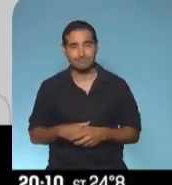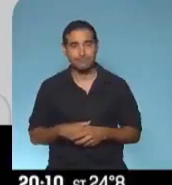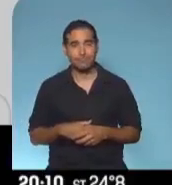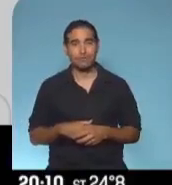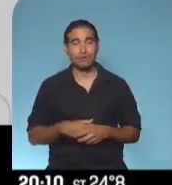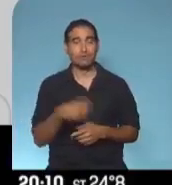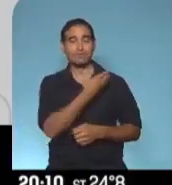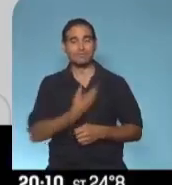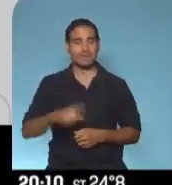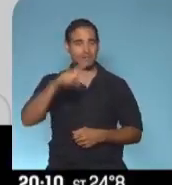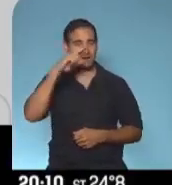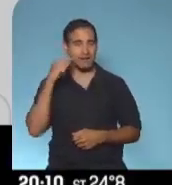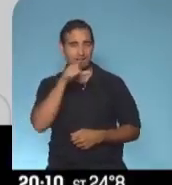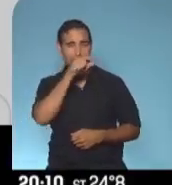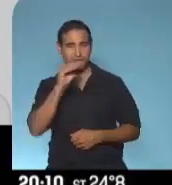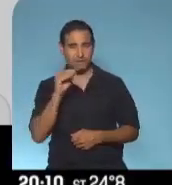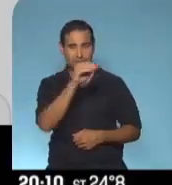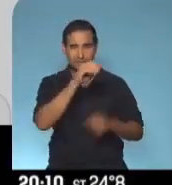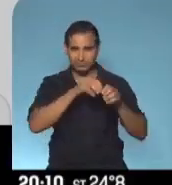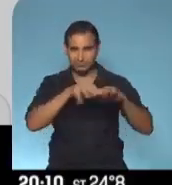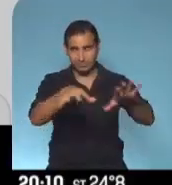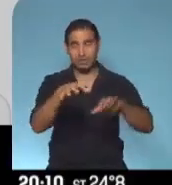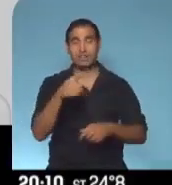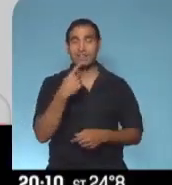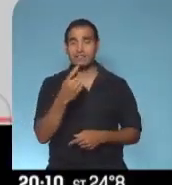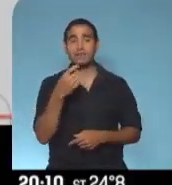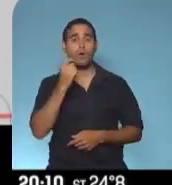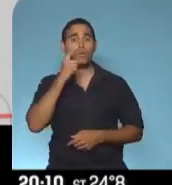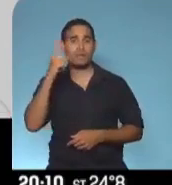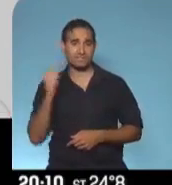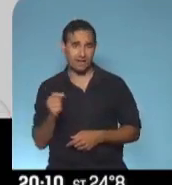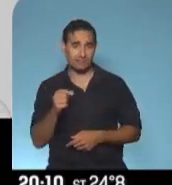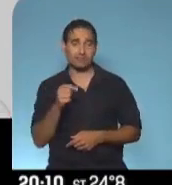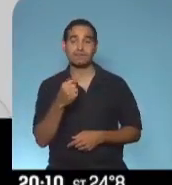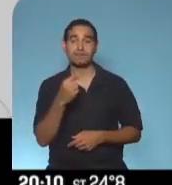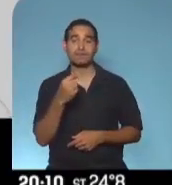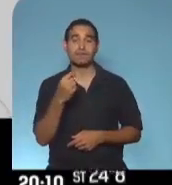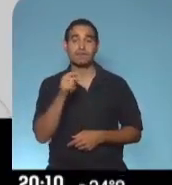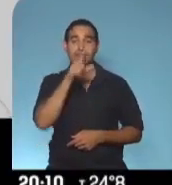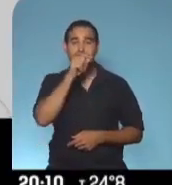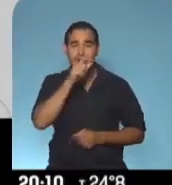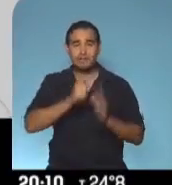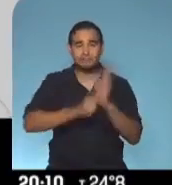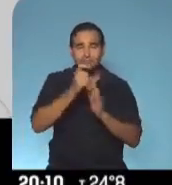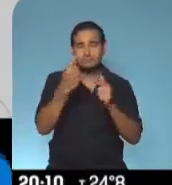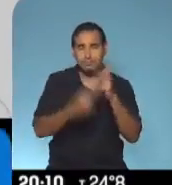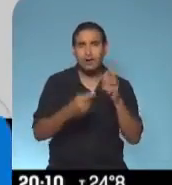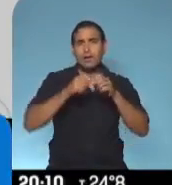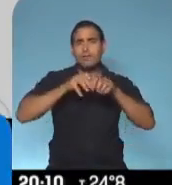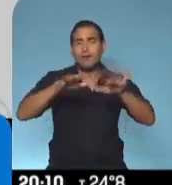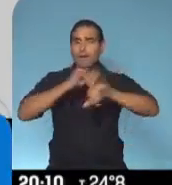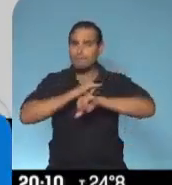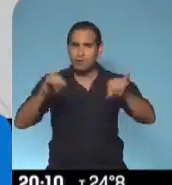tuit del presidente Alberto Fernández en la jornada de hoy. En WhatsApp escribió el presidente argentino y en las redes circula